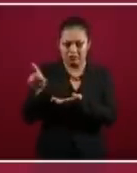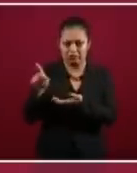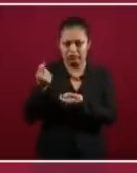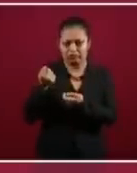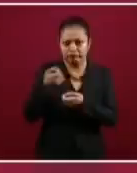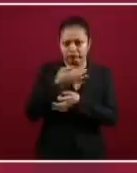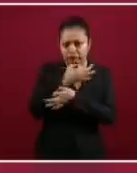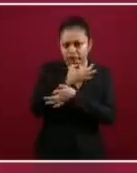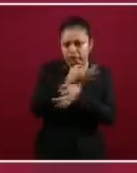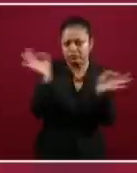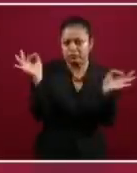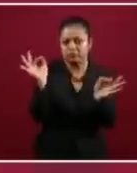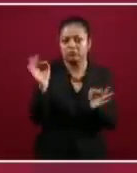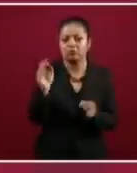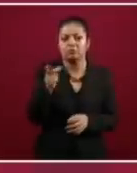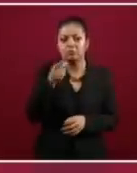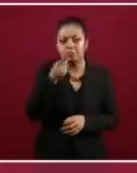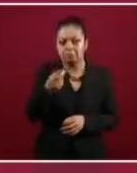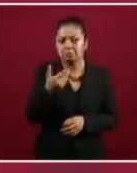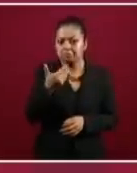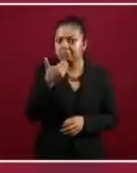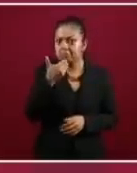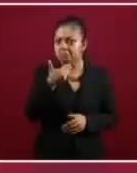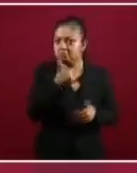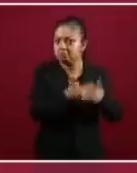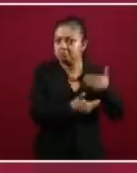que va por buen camino